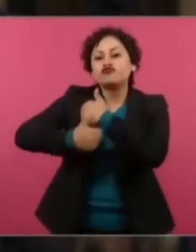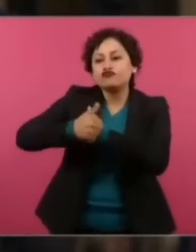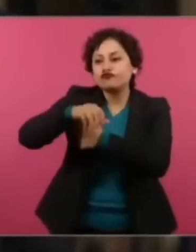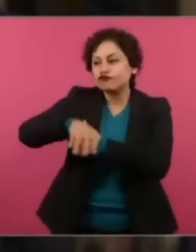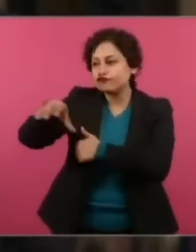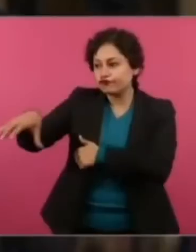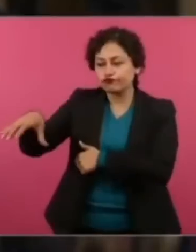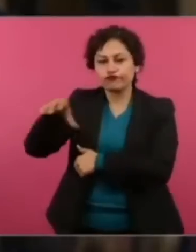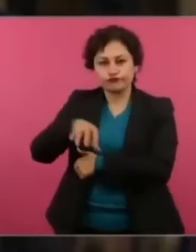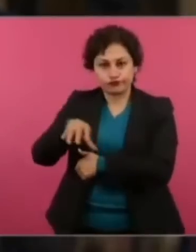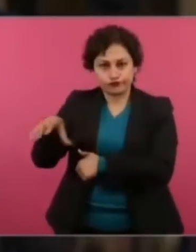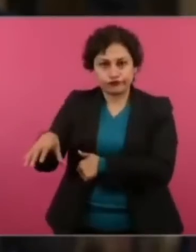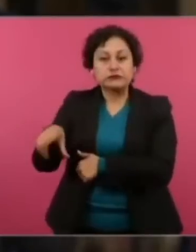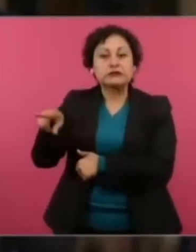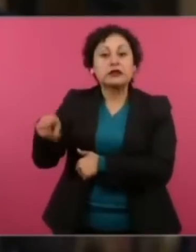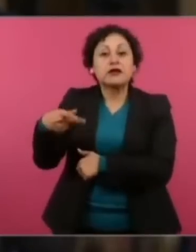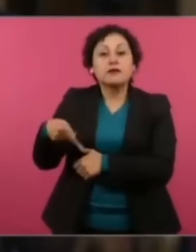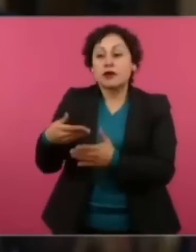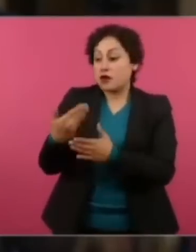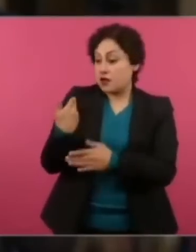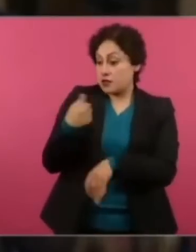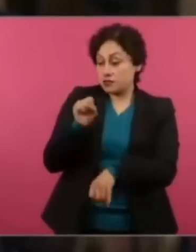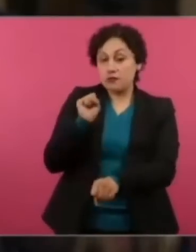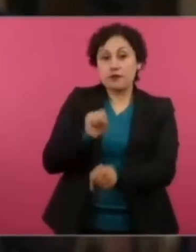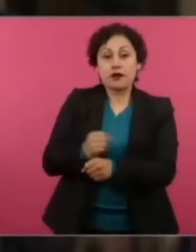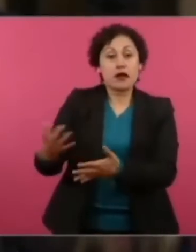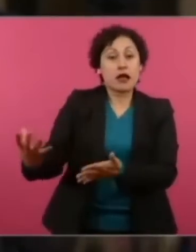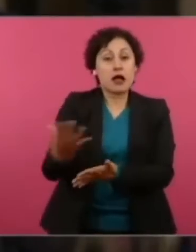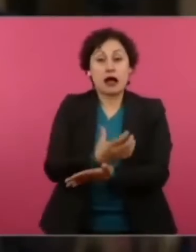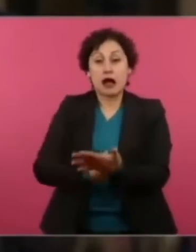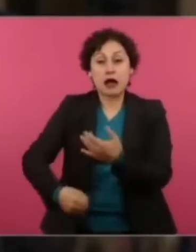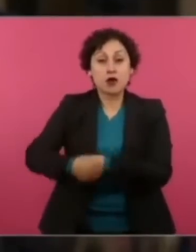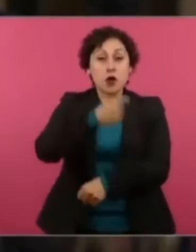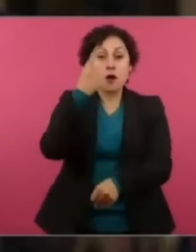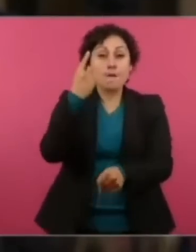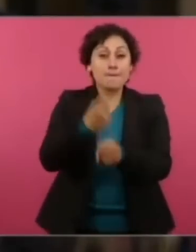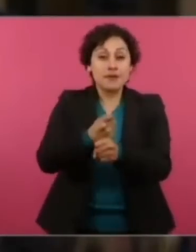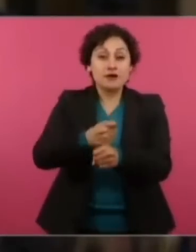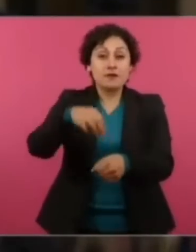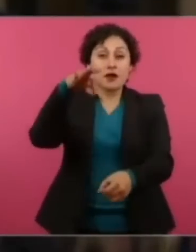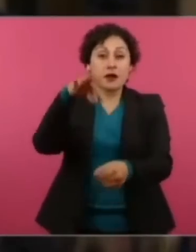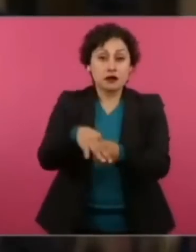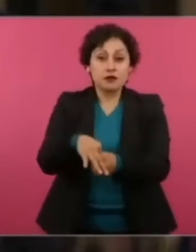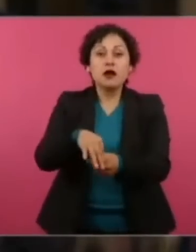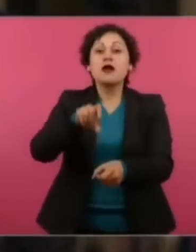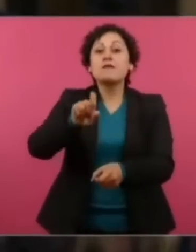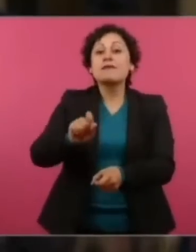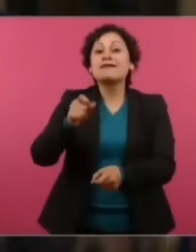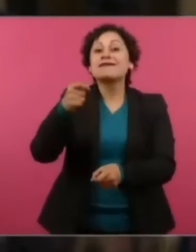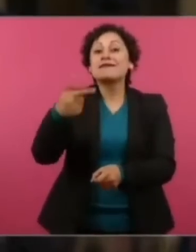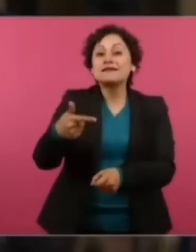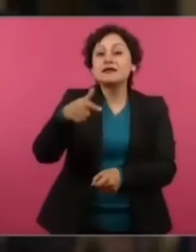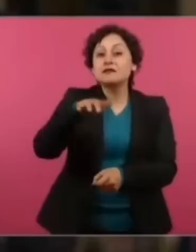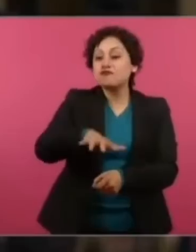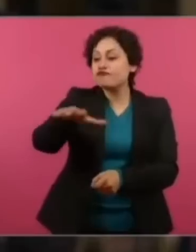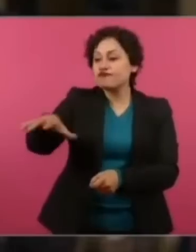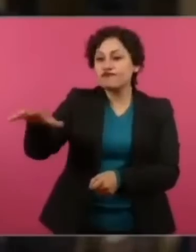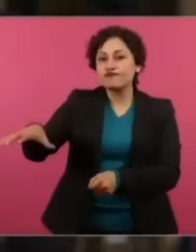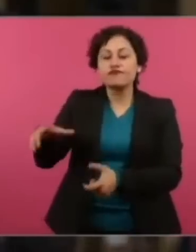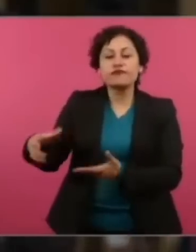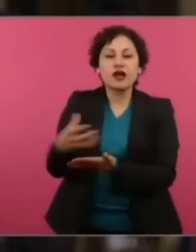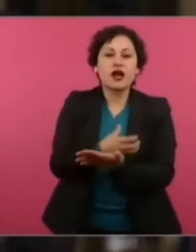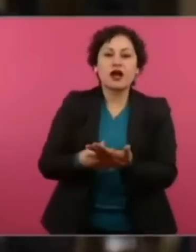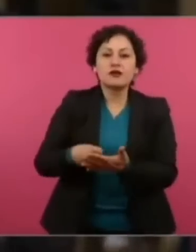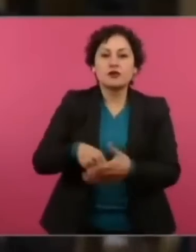y hoy no solo que ganó la primaria, sino que ganó en 17 de las 24 provincias y produjo